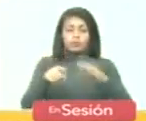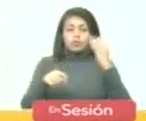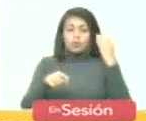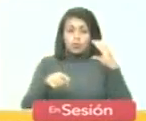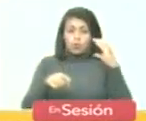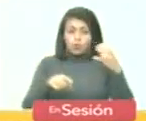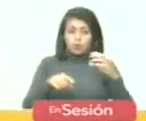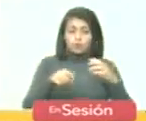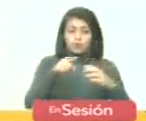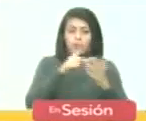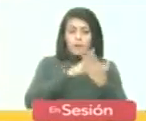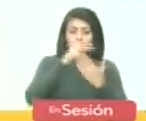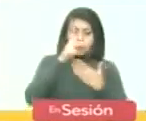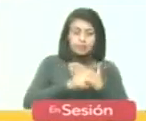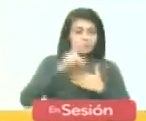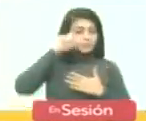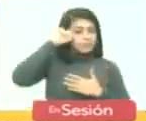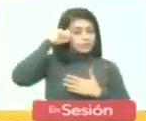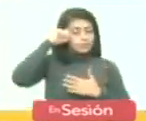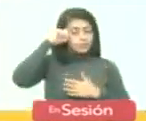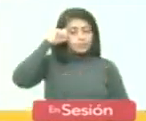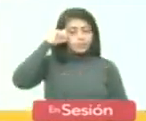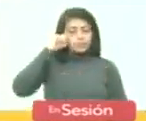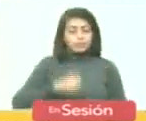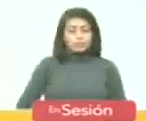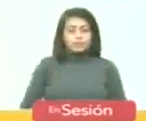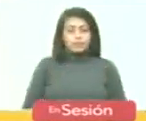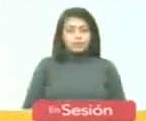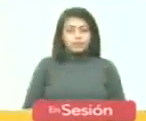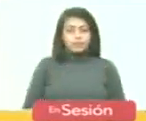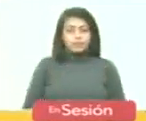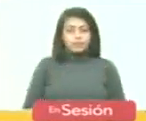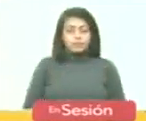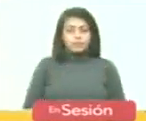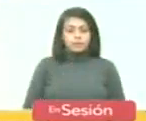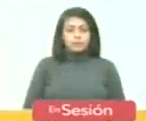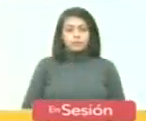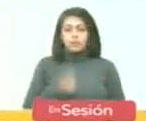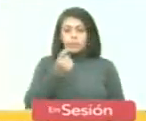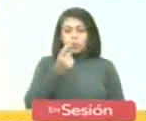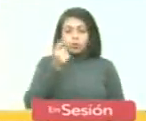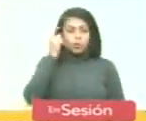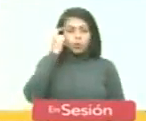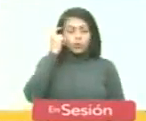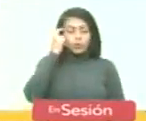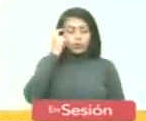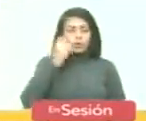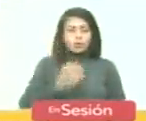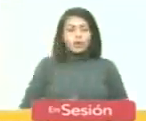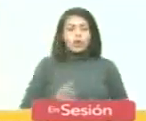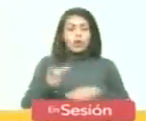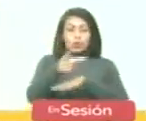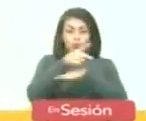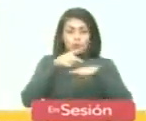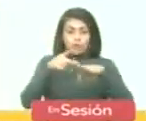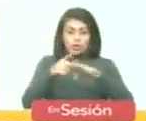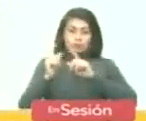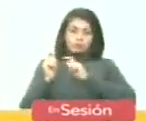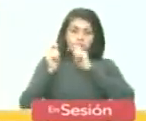colombiano, recordando que estaban a pocos días de la entrega de gobierno